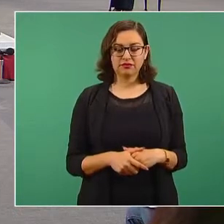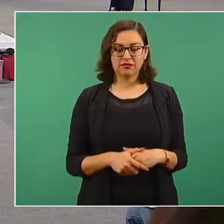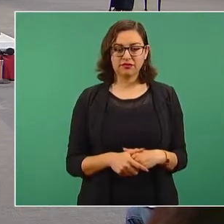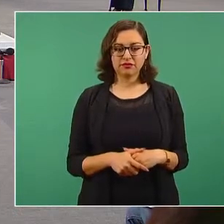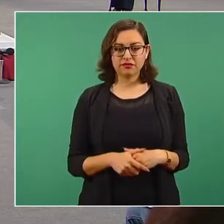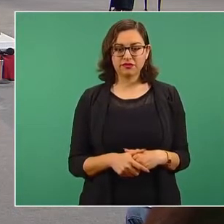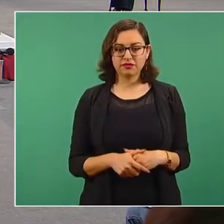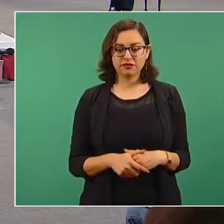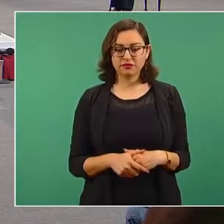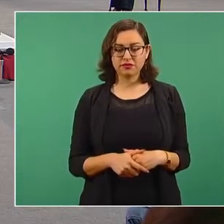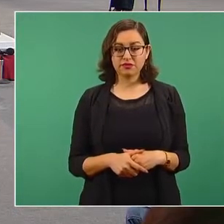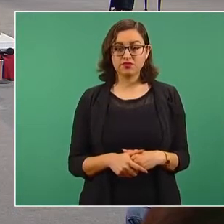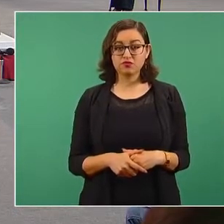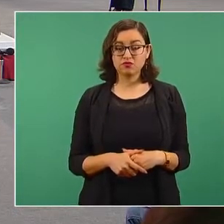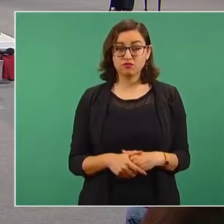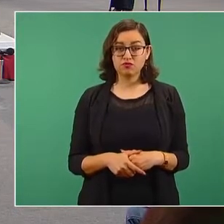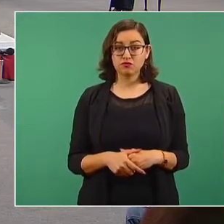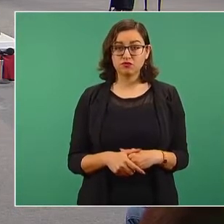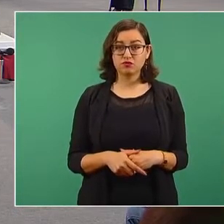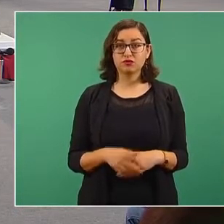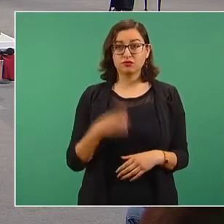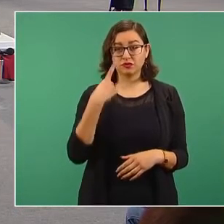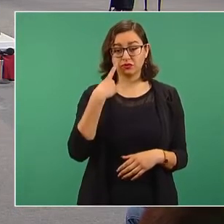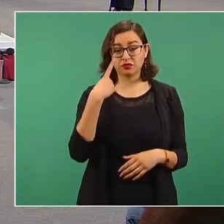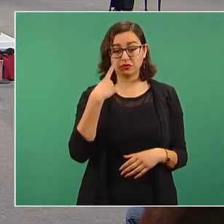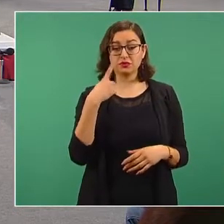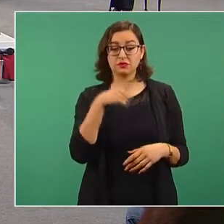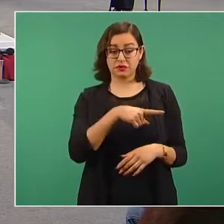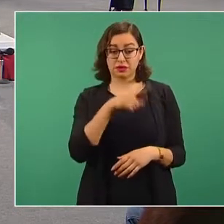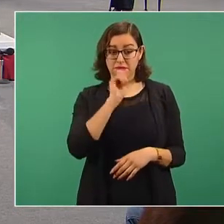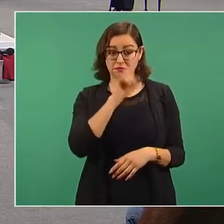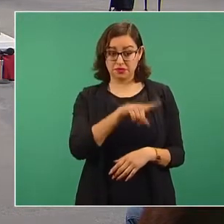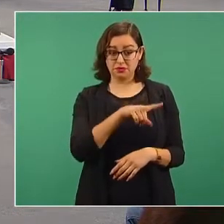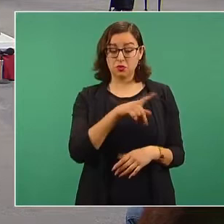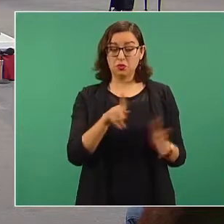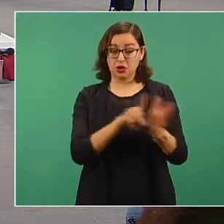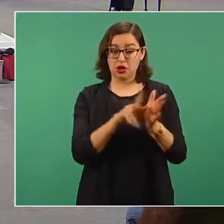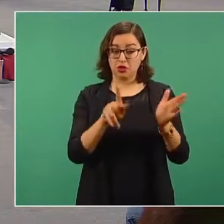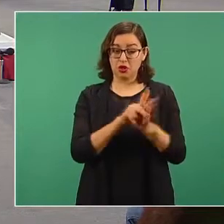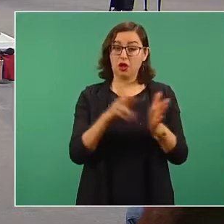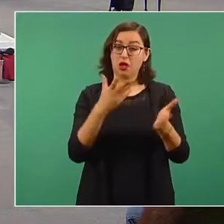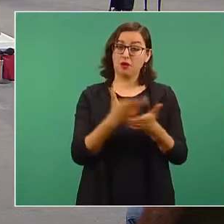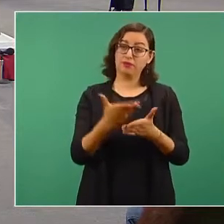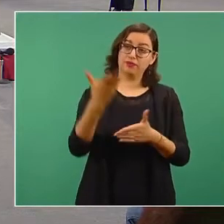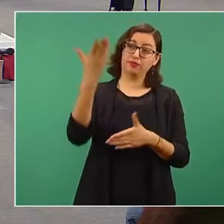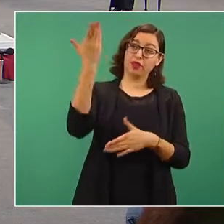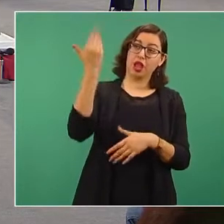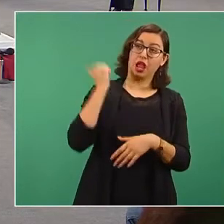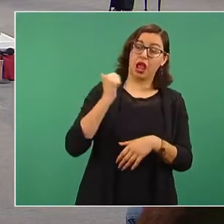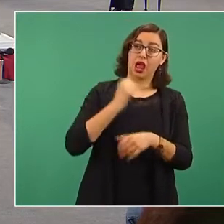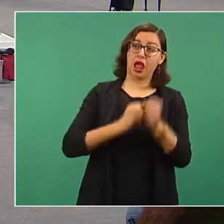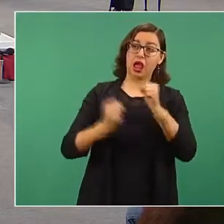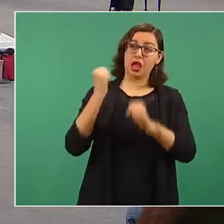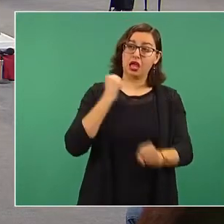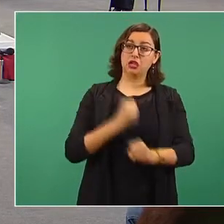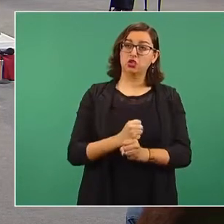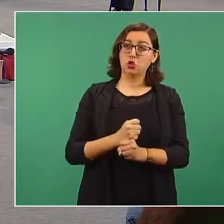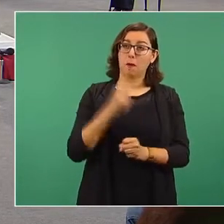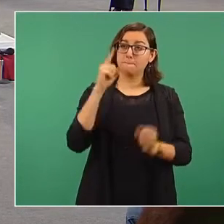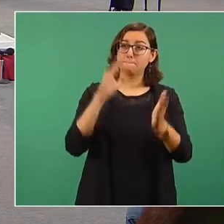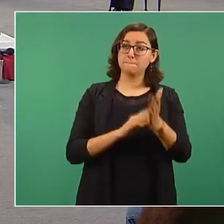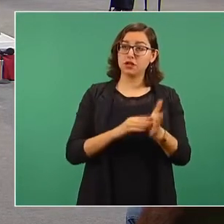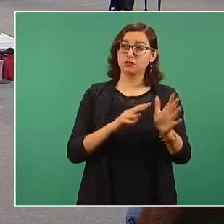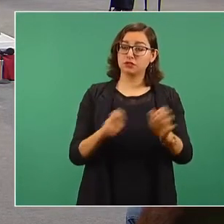la matanza del 68, no sacó